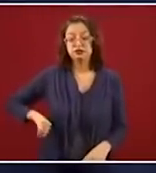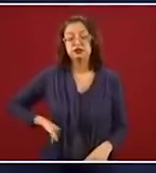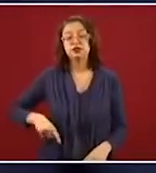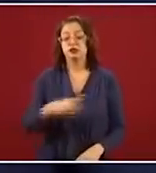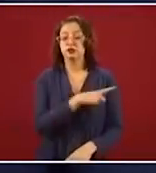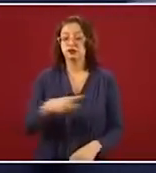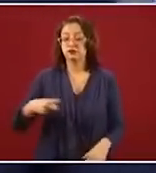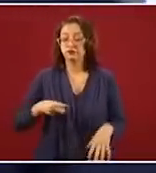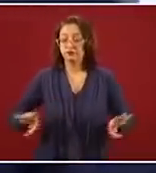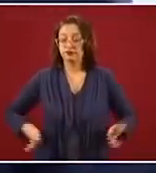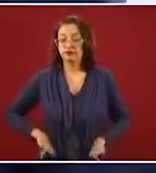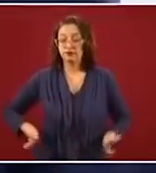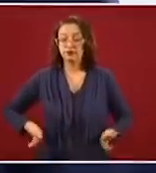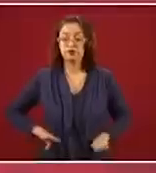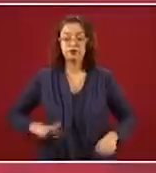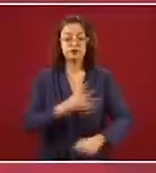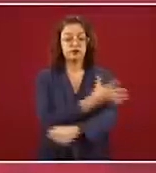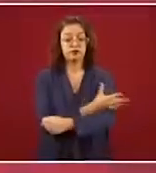honestidad,